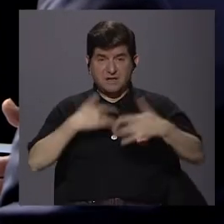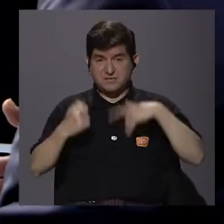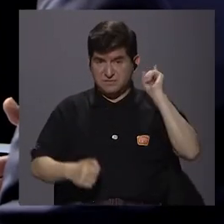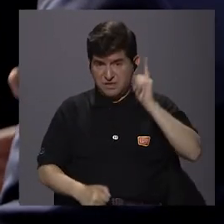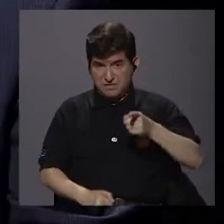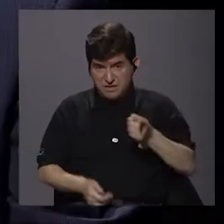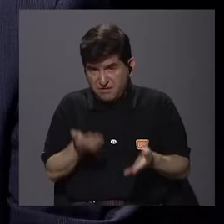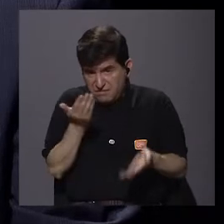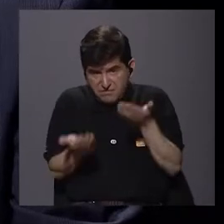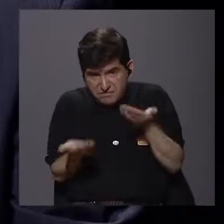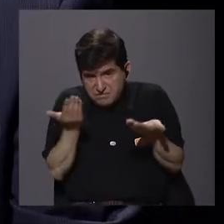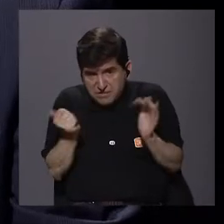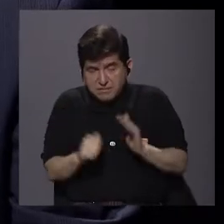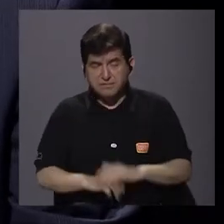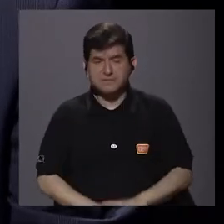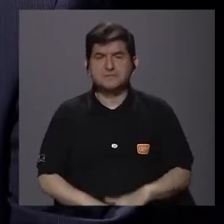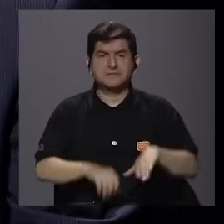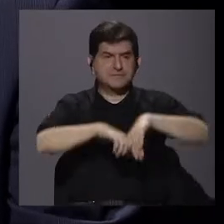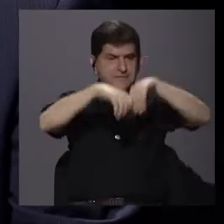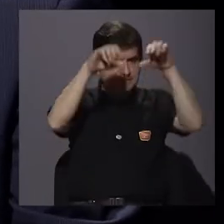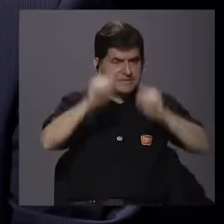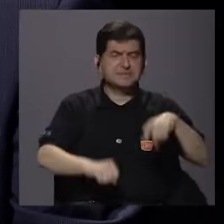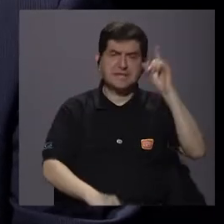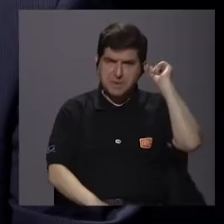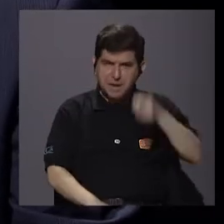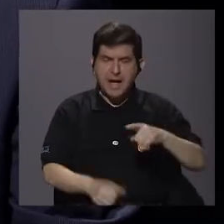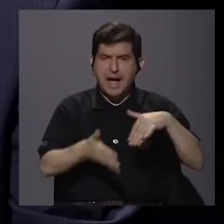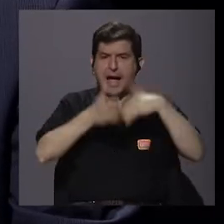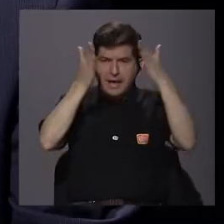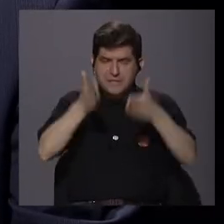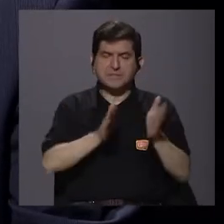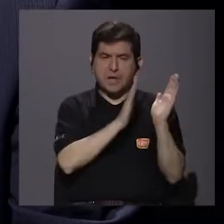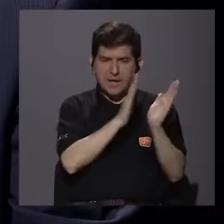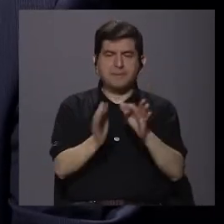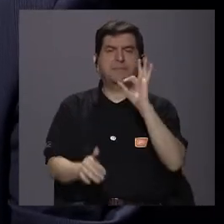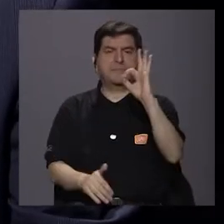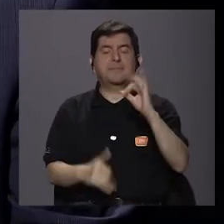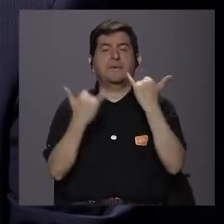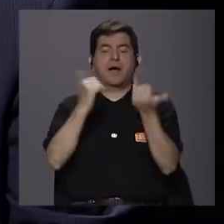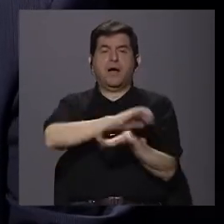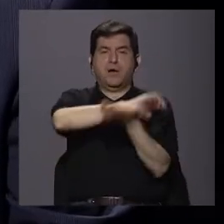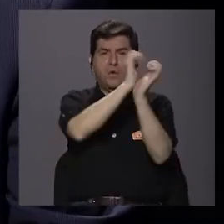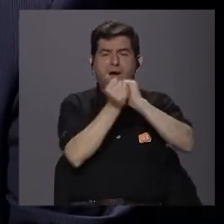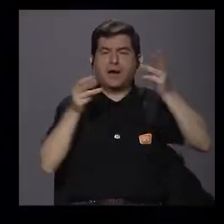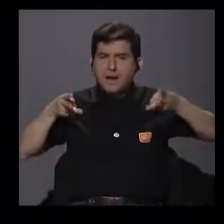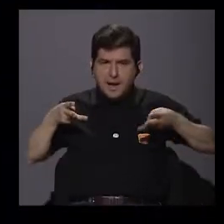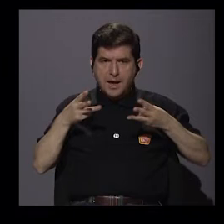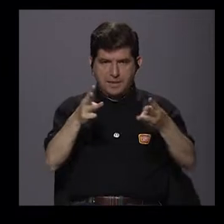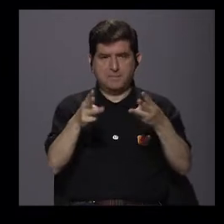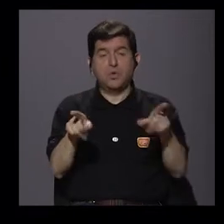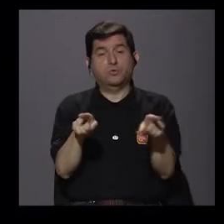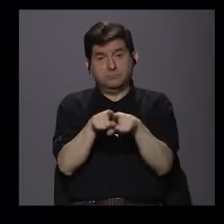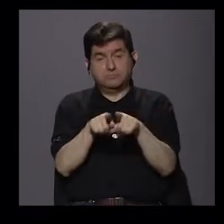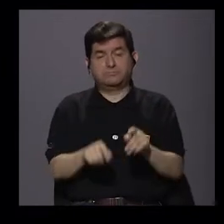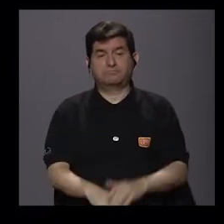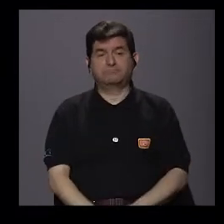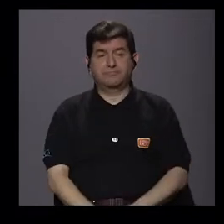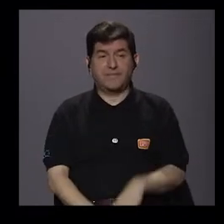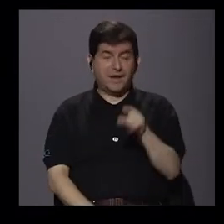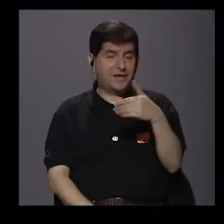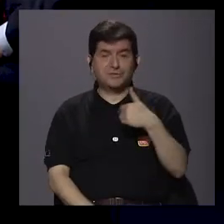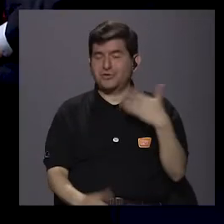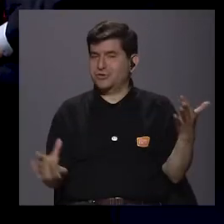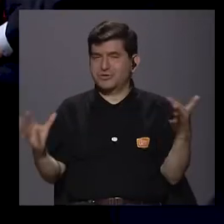también el sistema tiene que obligar al alumno a prepararse ahora hay un cambio total de metodología en todo caso también